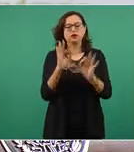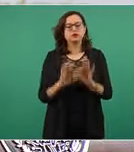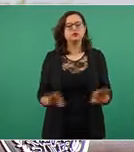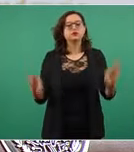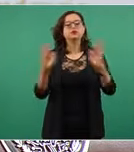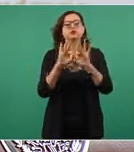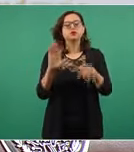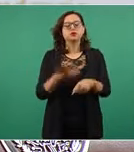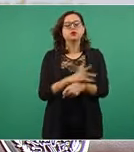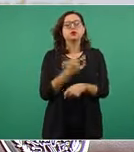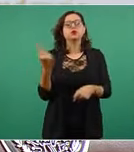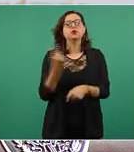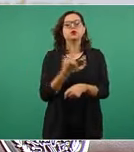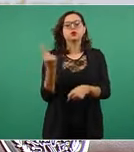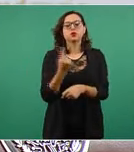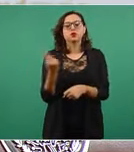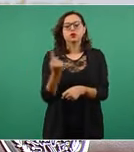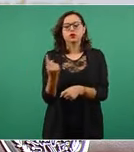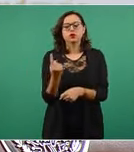se